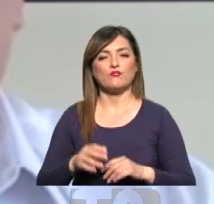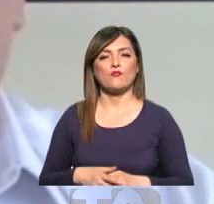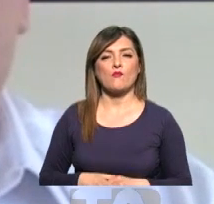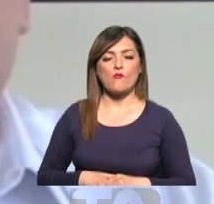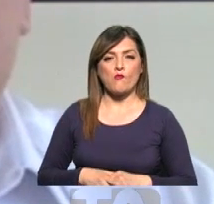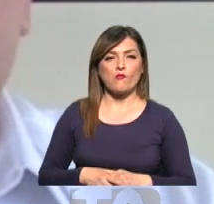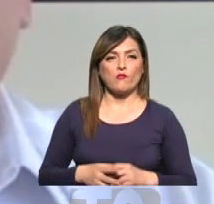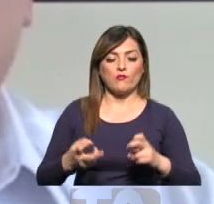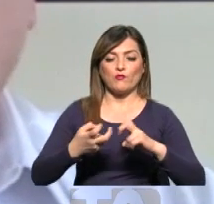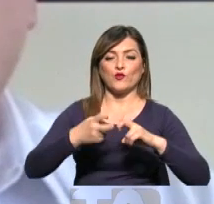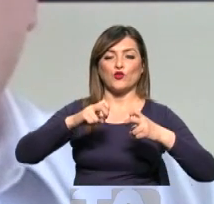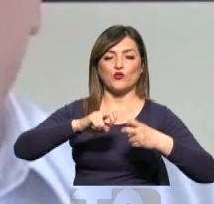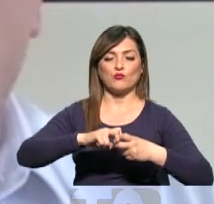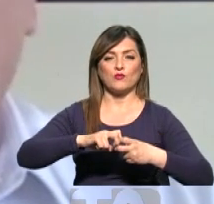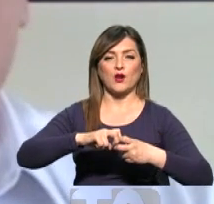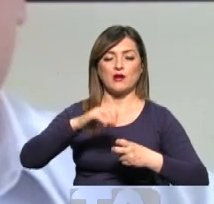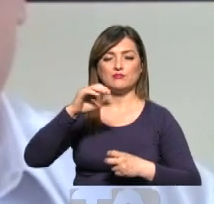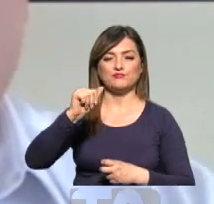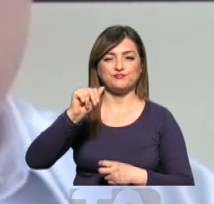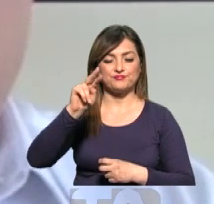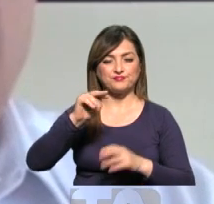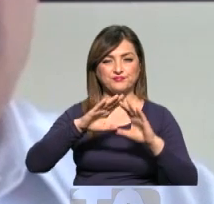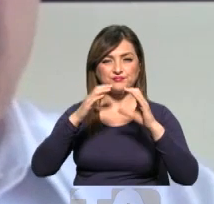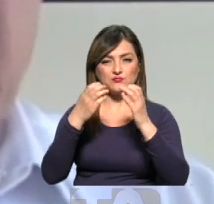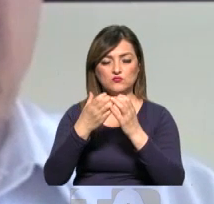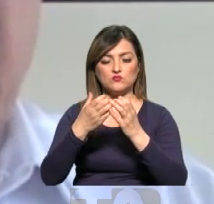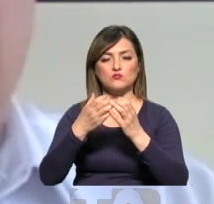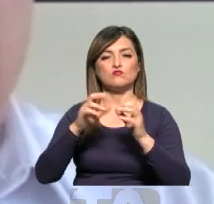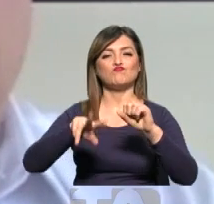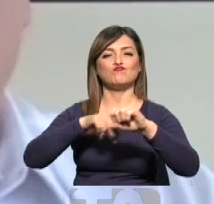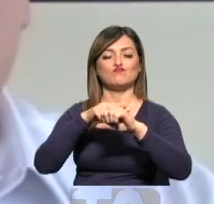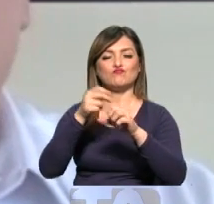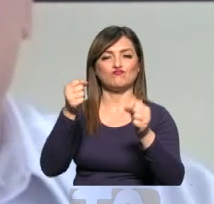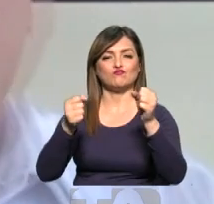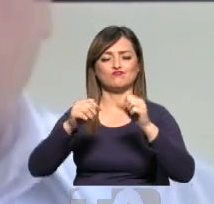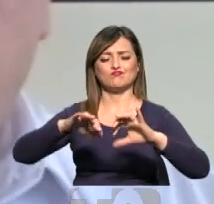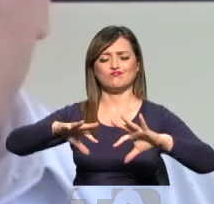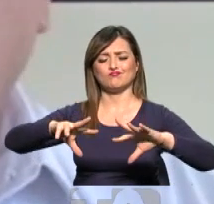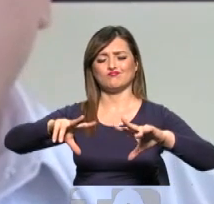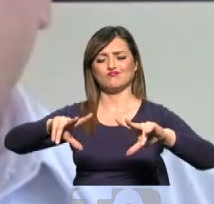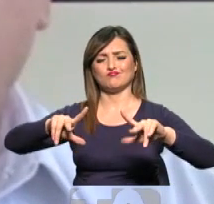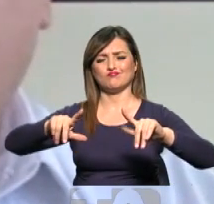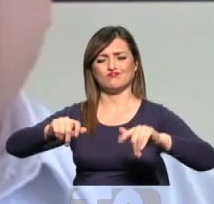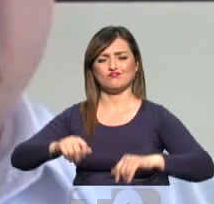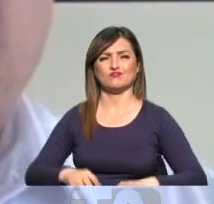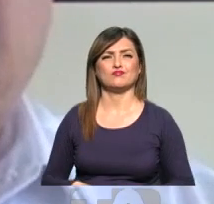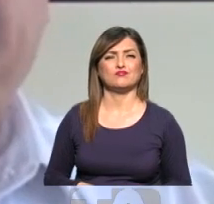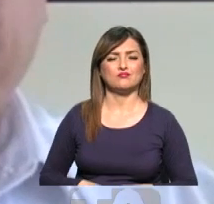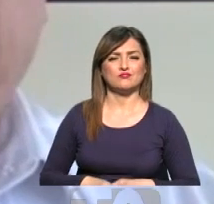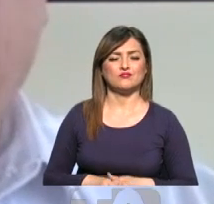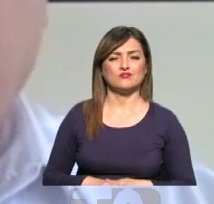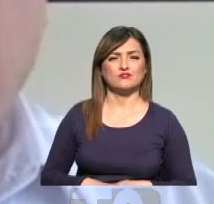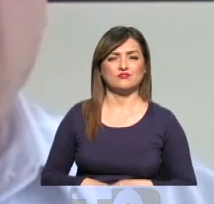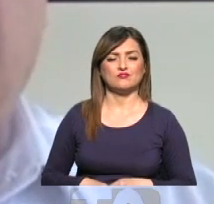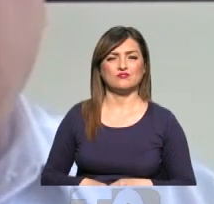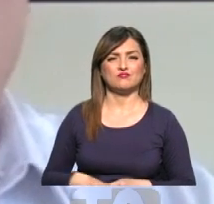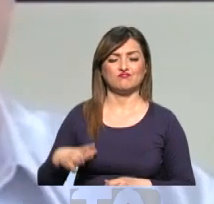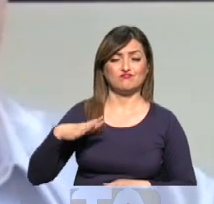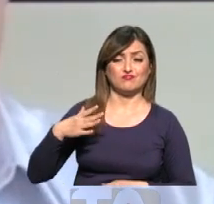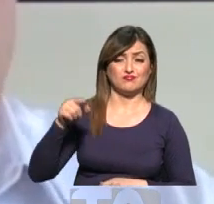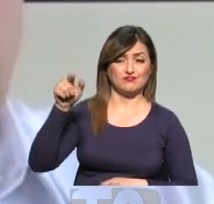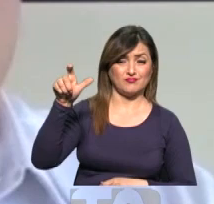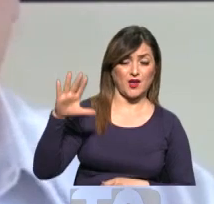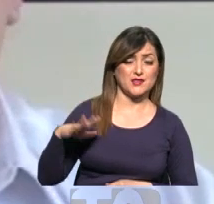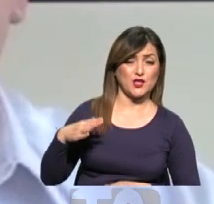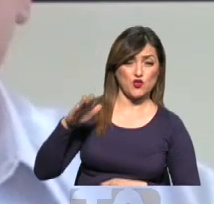enormes problemas que tiene la CTE, una entidad llena de corrupción. Mire, con relación al señor Carlos Valareso,